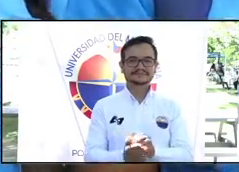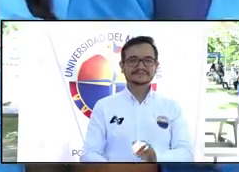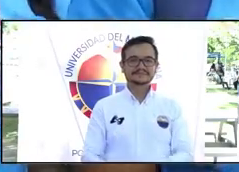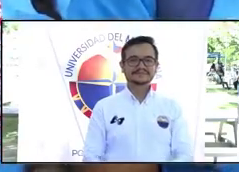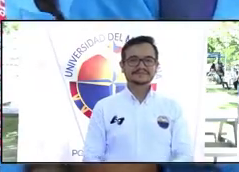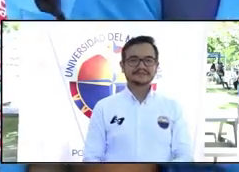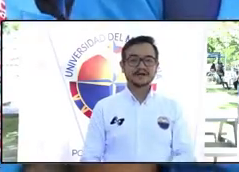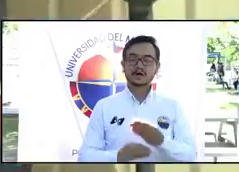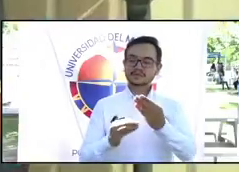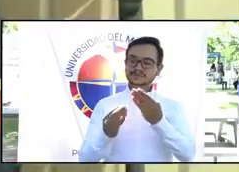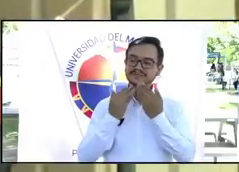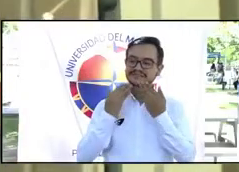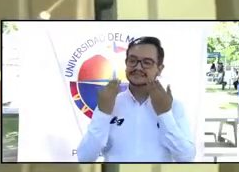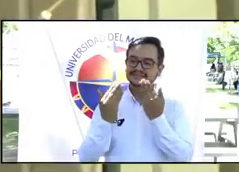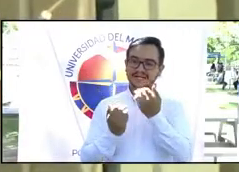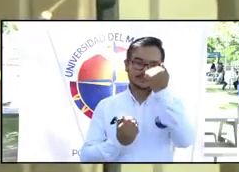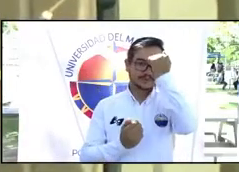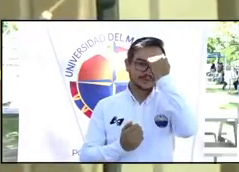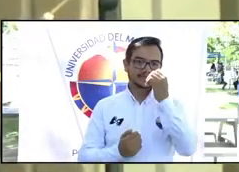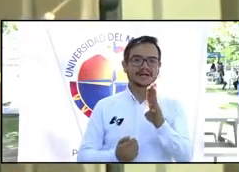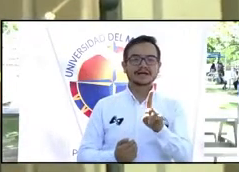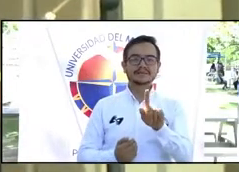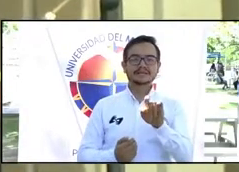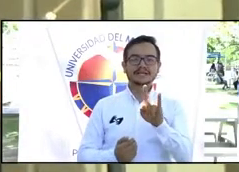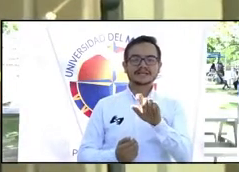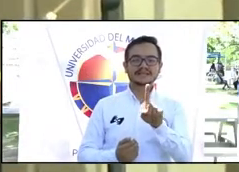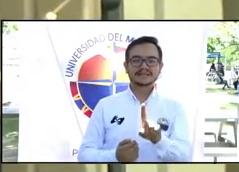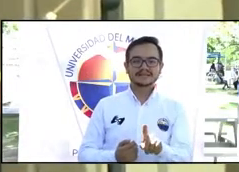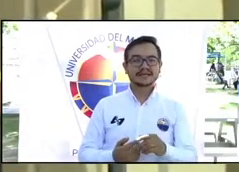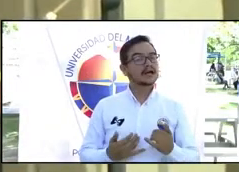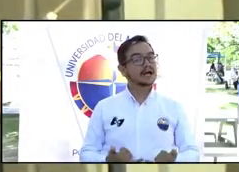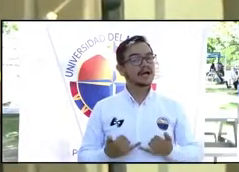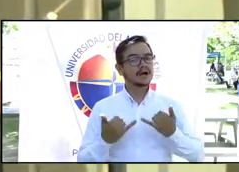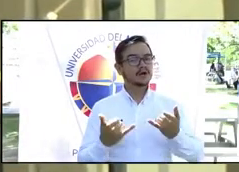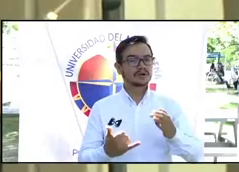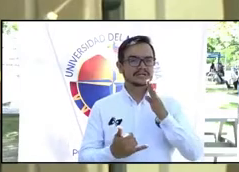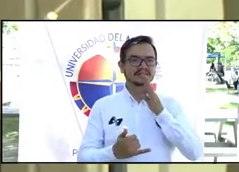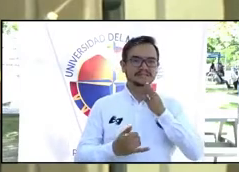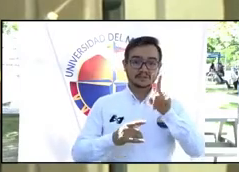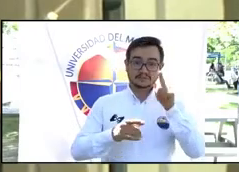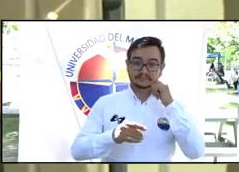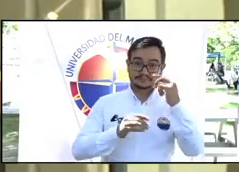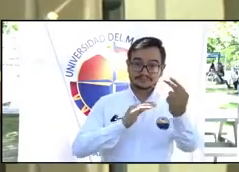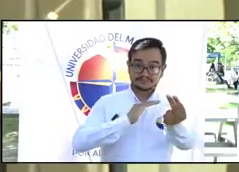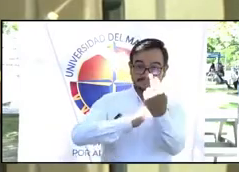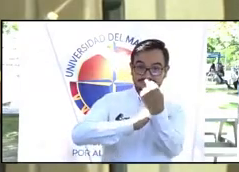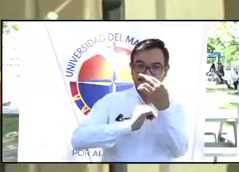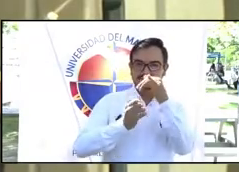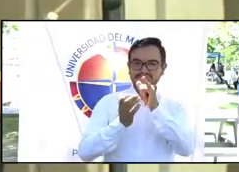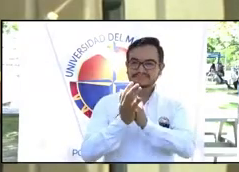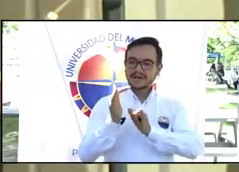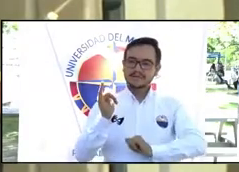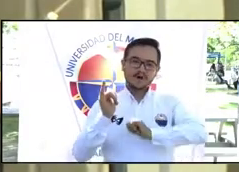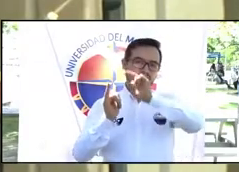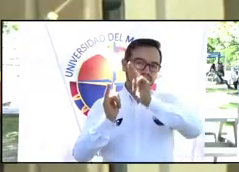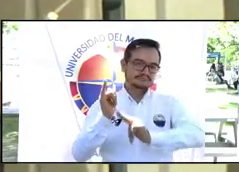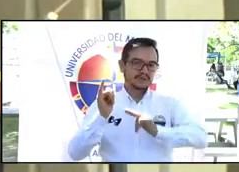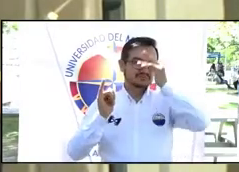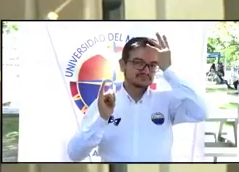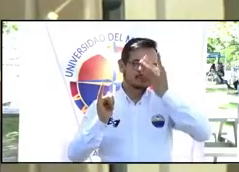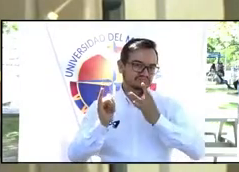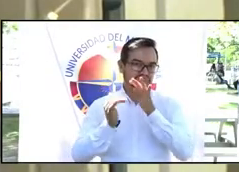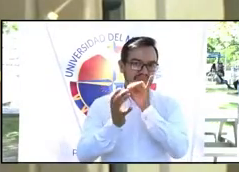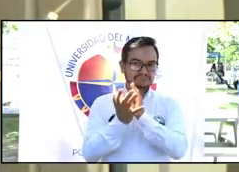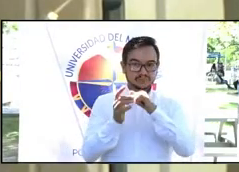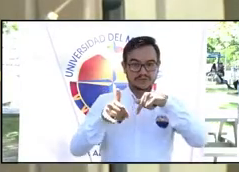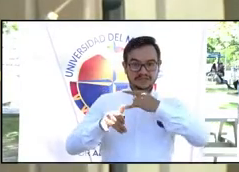Muchas gracias, profesora Bladys. Bueno, a continuación invitamos a quienes nos siguen a través de la transmisión por las redes sociales de la Universidad del